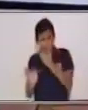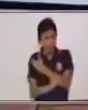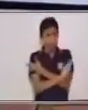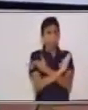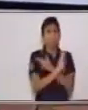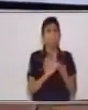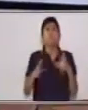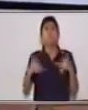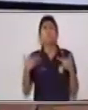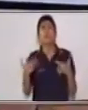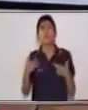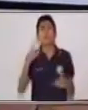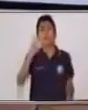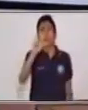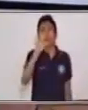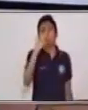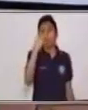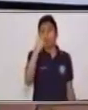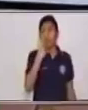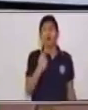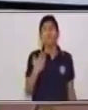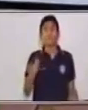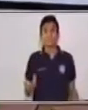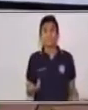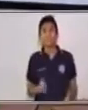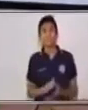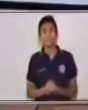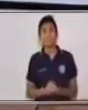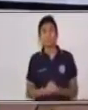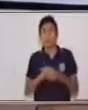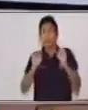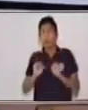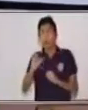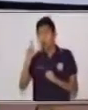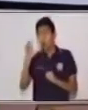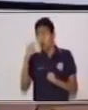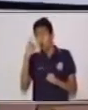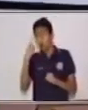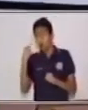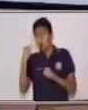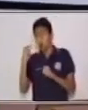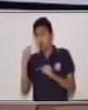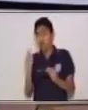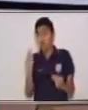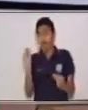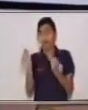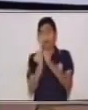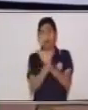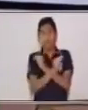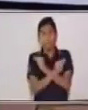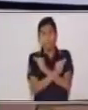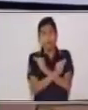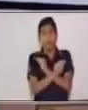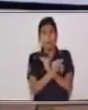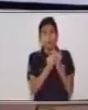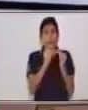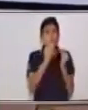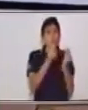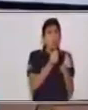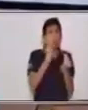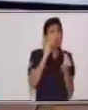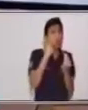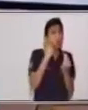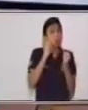por los. Entonces, puedo decir, en lugar de muchos dulces, pues simplemente coloqué el artículo, que es una